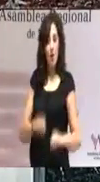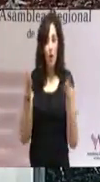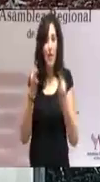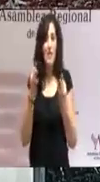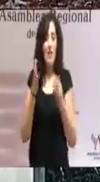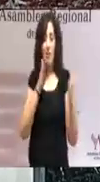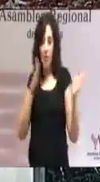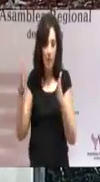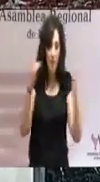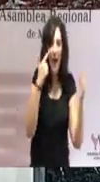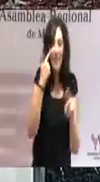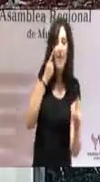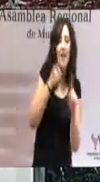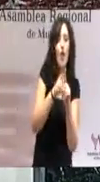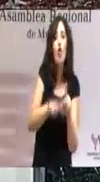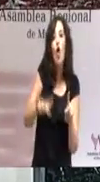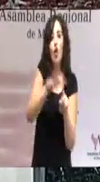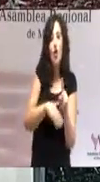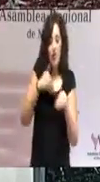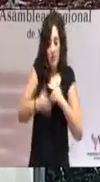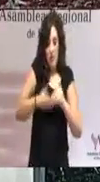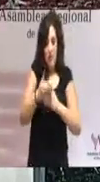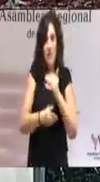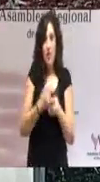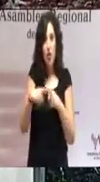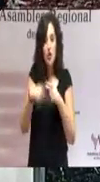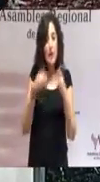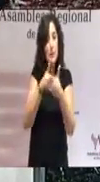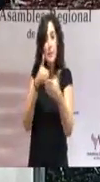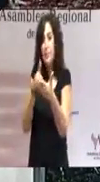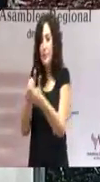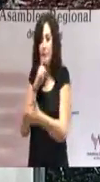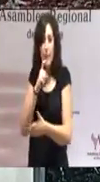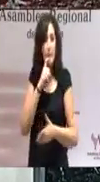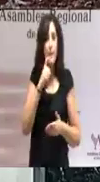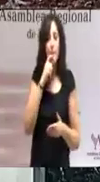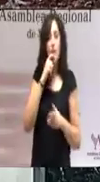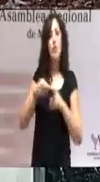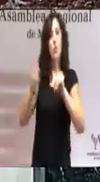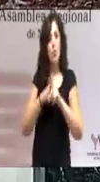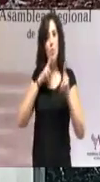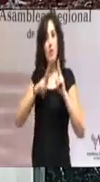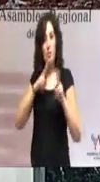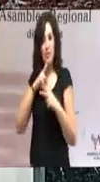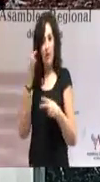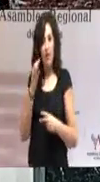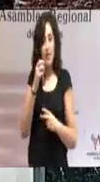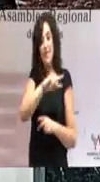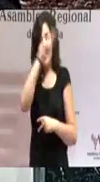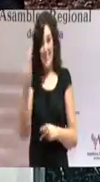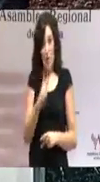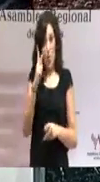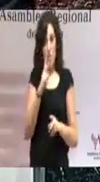buscar rumbo, dar respuestas a esa complejidad. Y lo que me demuestra usted en su segunda intervención es que ni